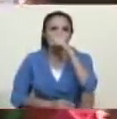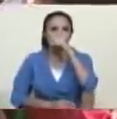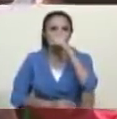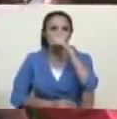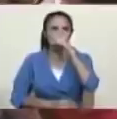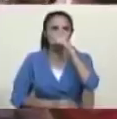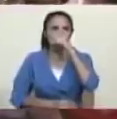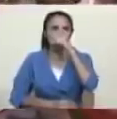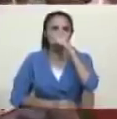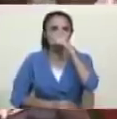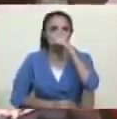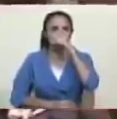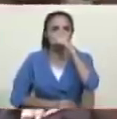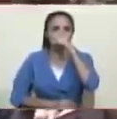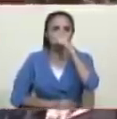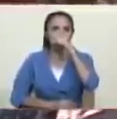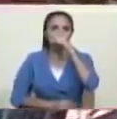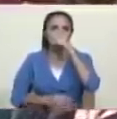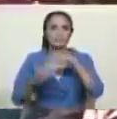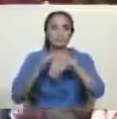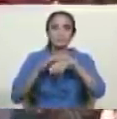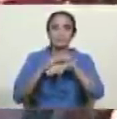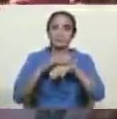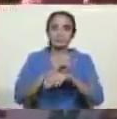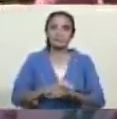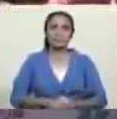Ganamos los hombres en Portuguesa.